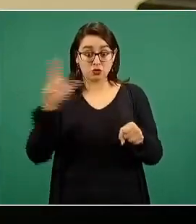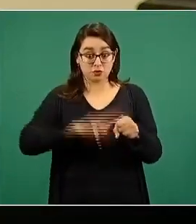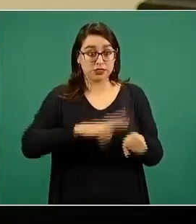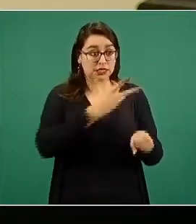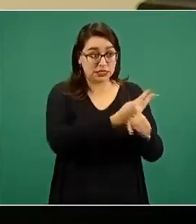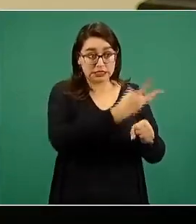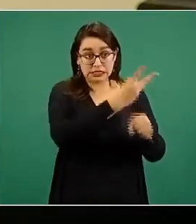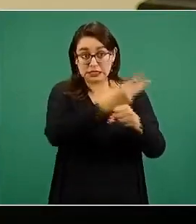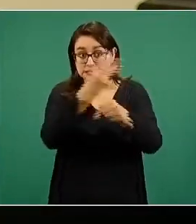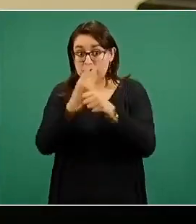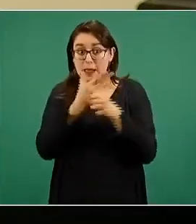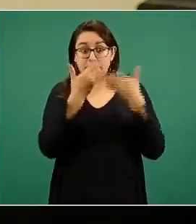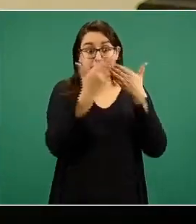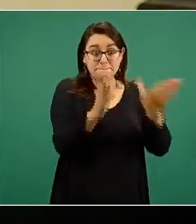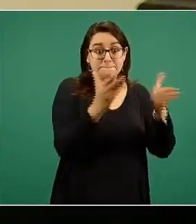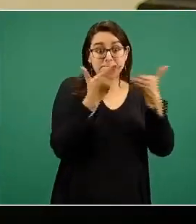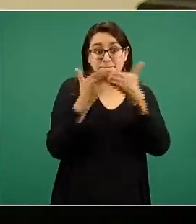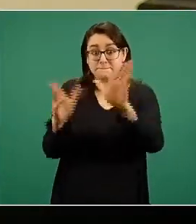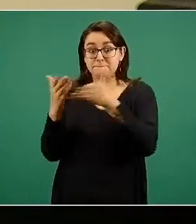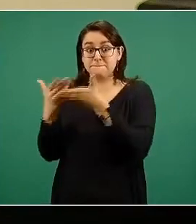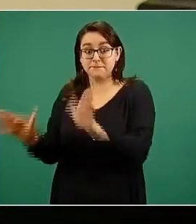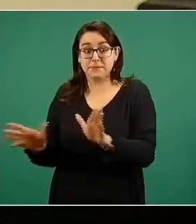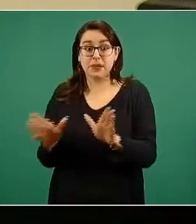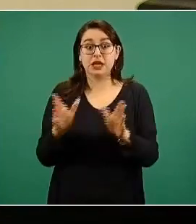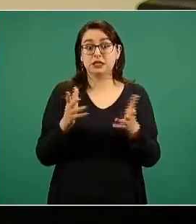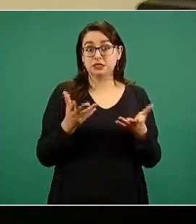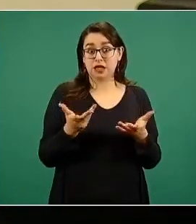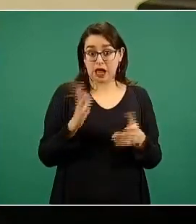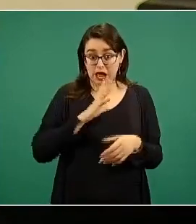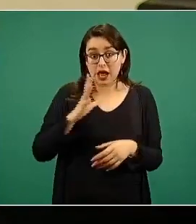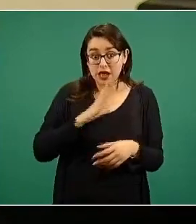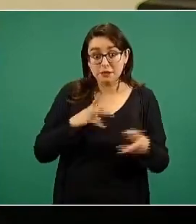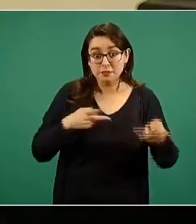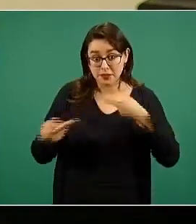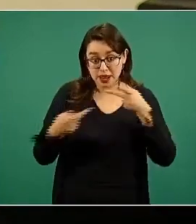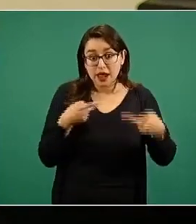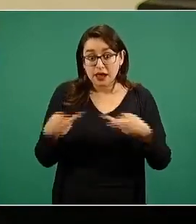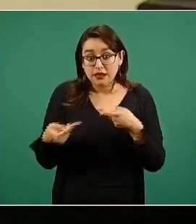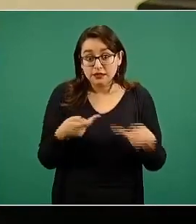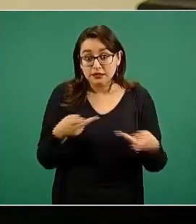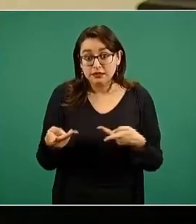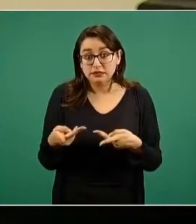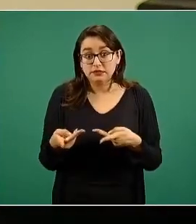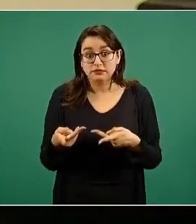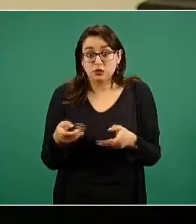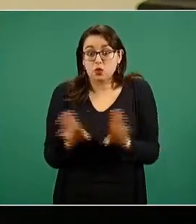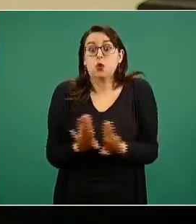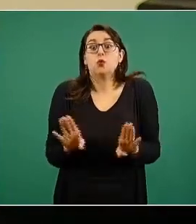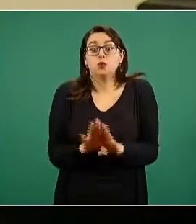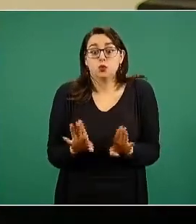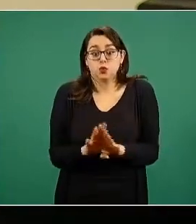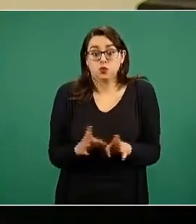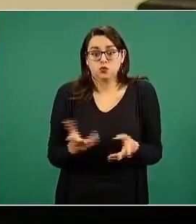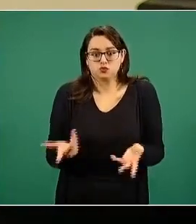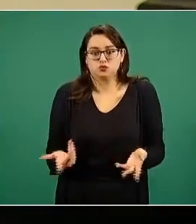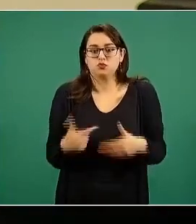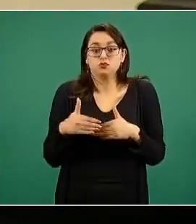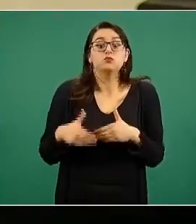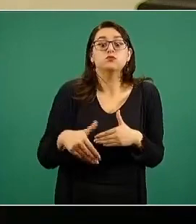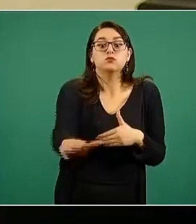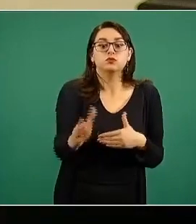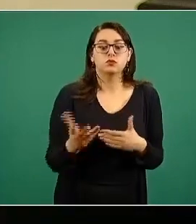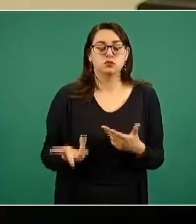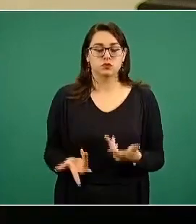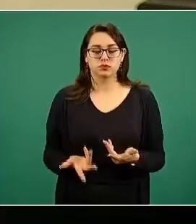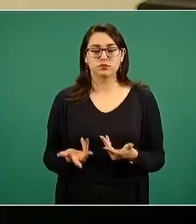al personal médico que está en el frente. Esa es una duda, ¿no? Si se tiene como puesta alguna estrategia lista para